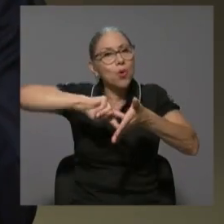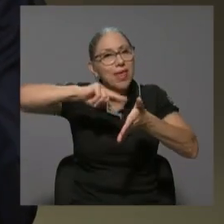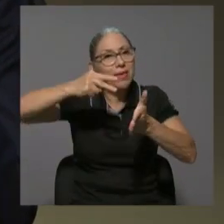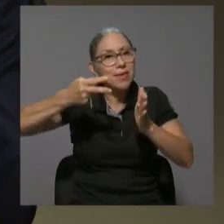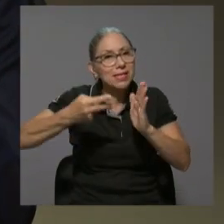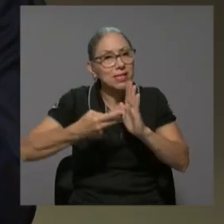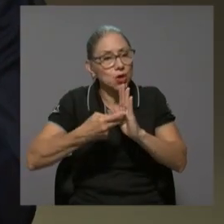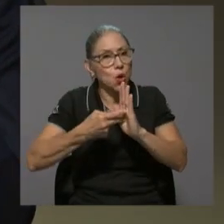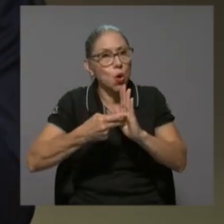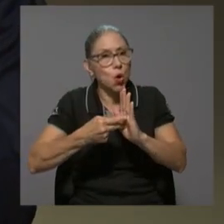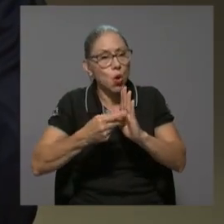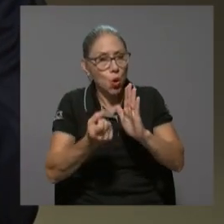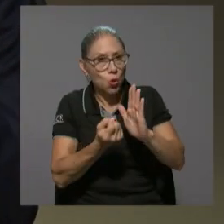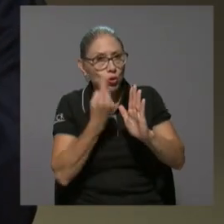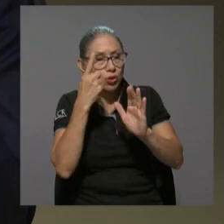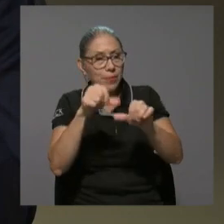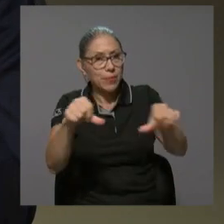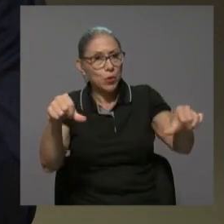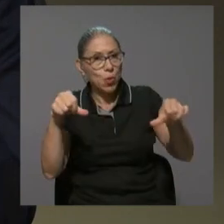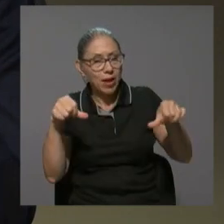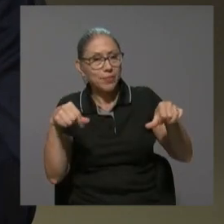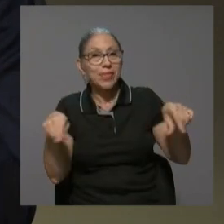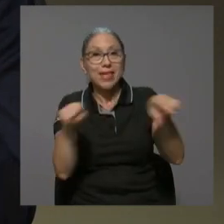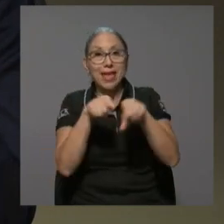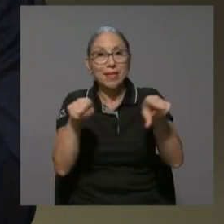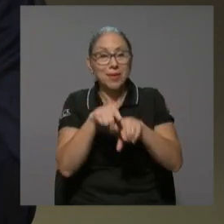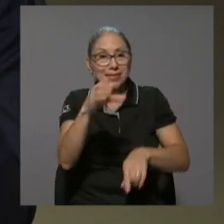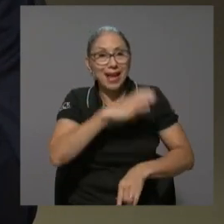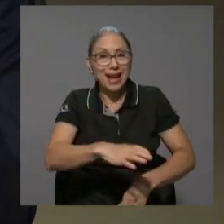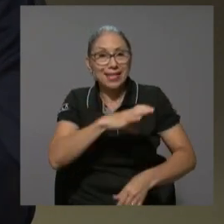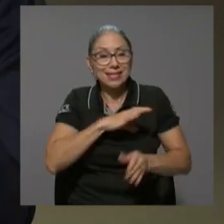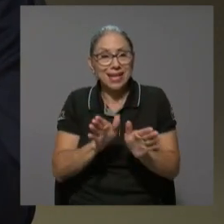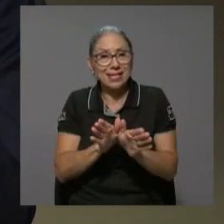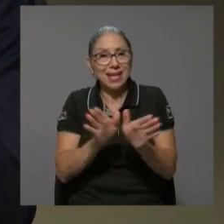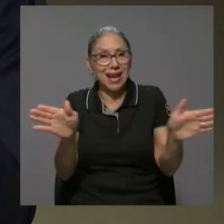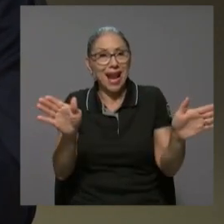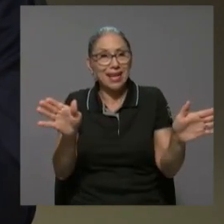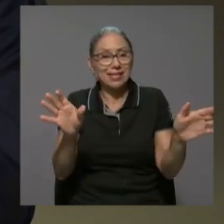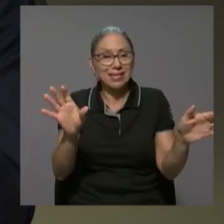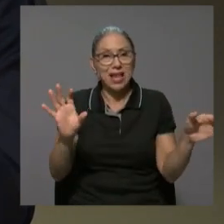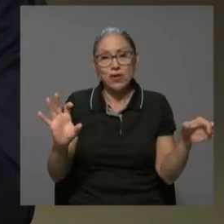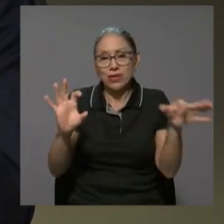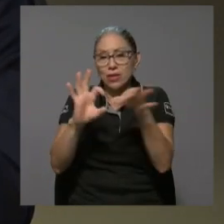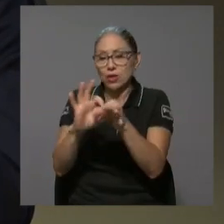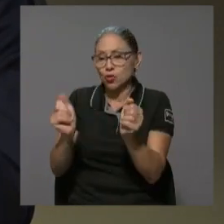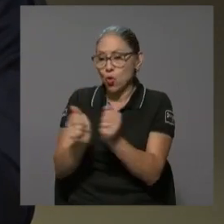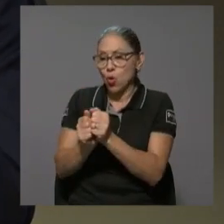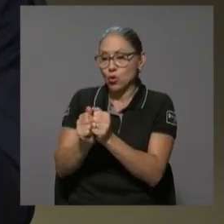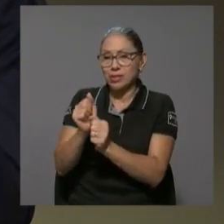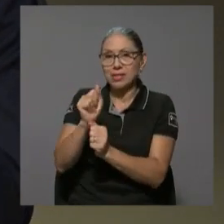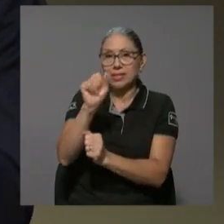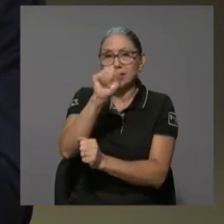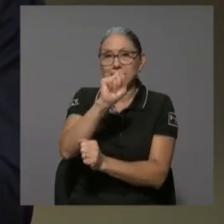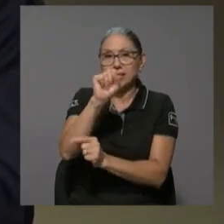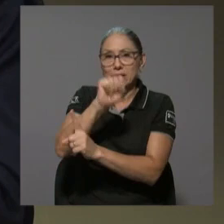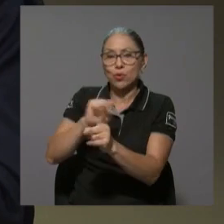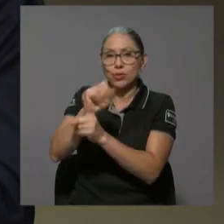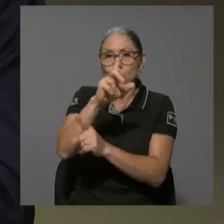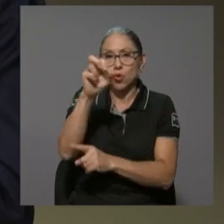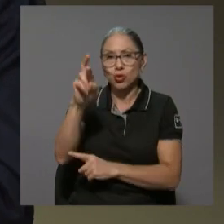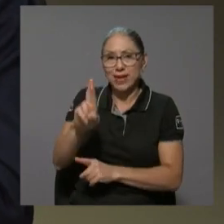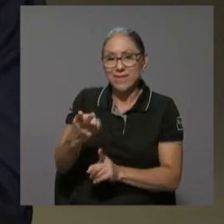además referir esas características generales del fenómeno a la situación costarricense. Ahora, ¿de